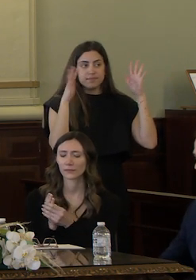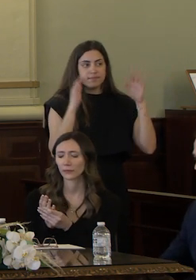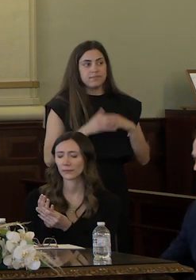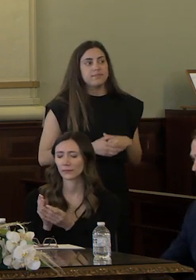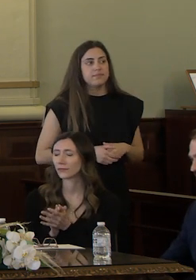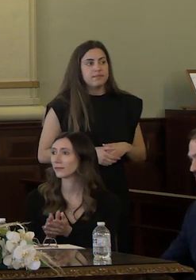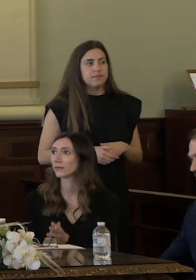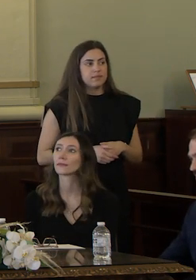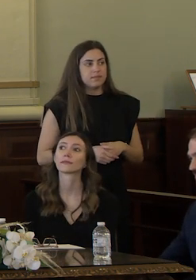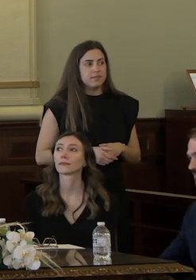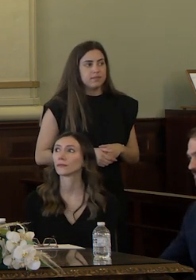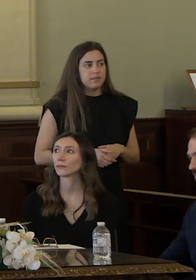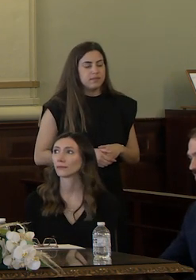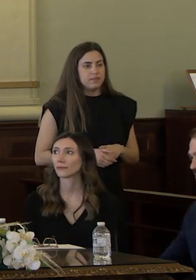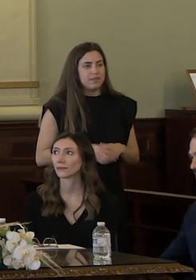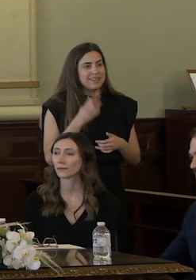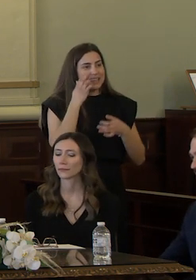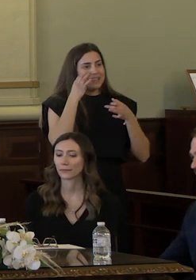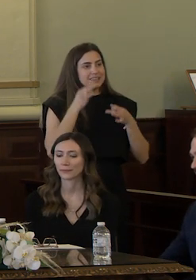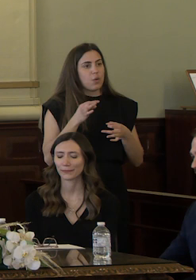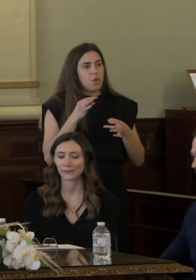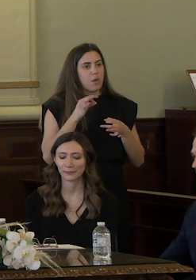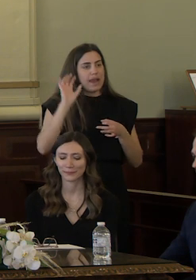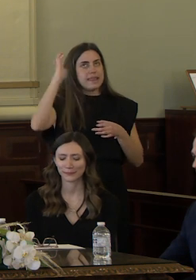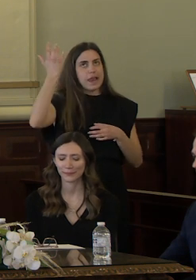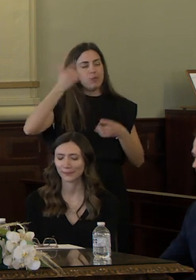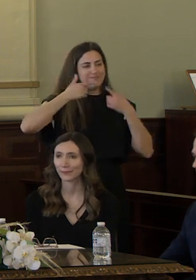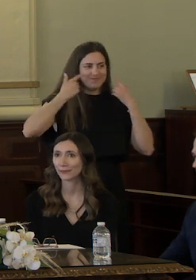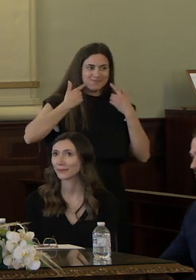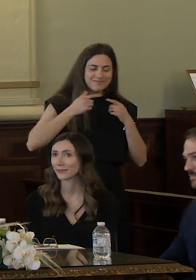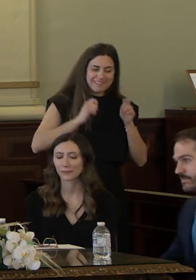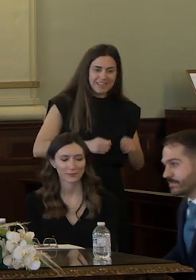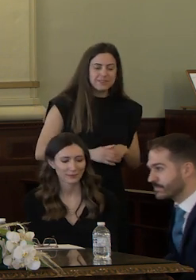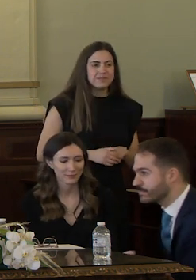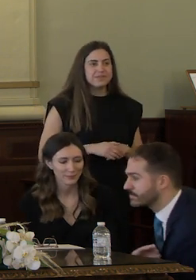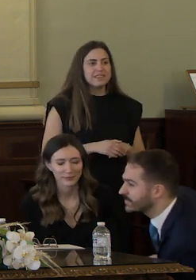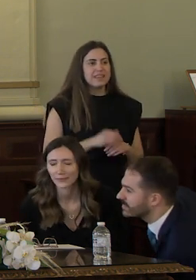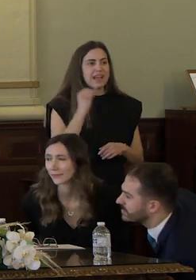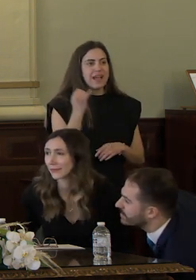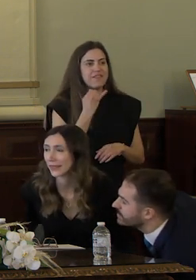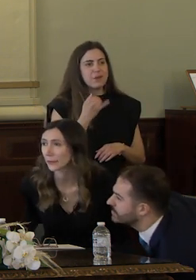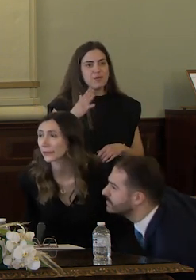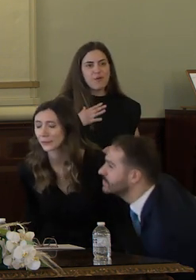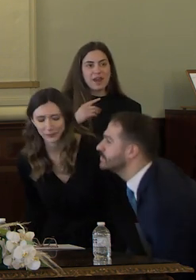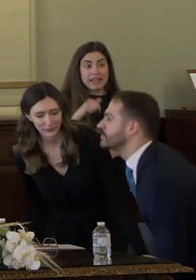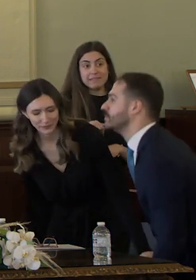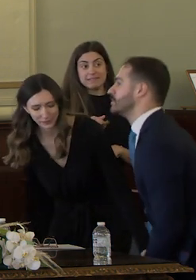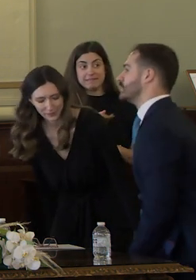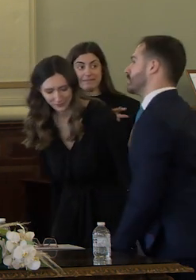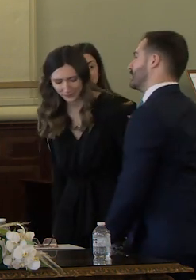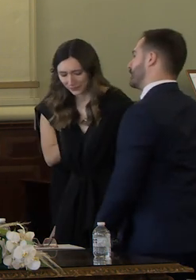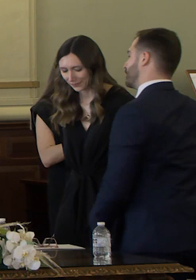Seguro que nos está sonriendo allá donde quiera que sea. Así que le pido a Javier que se acerque aquí al atril, antes